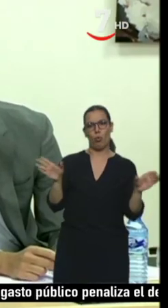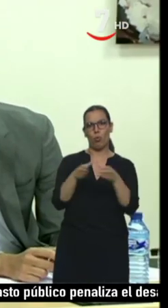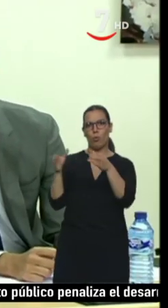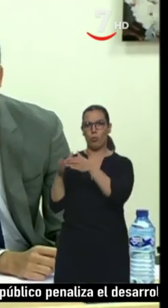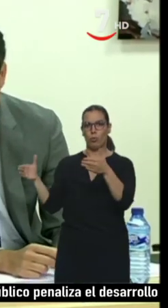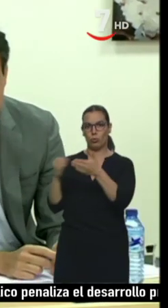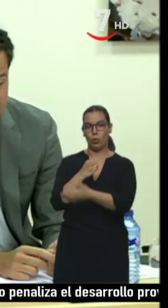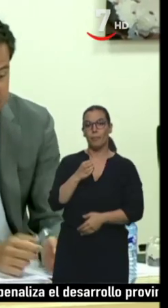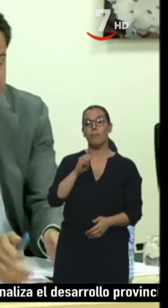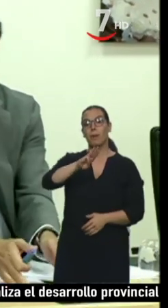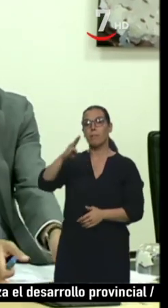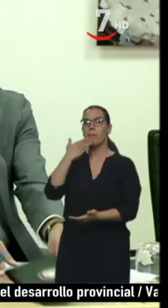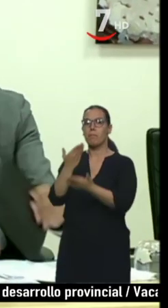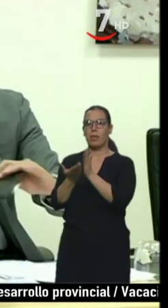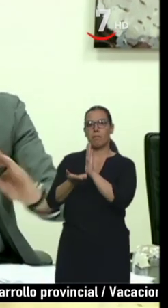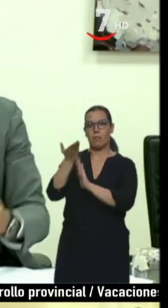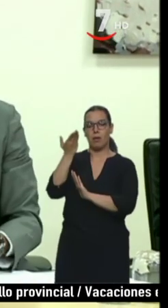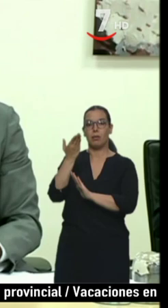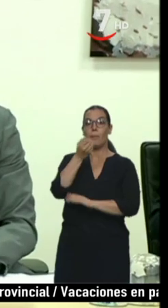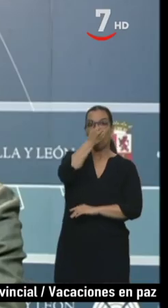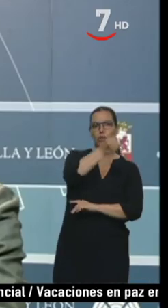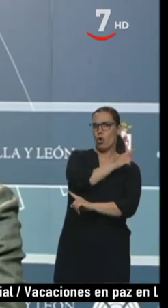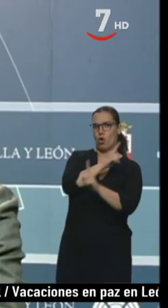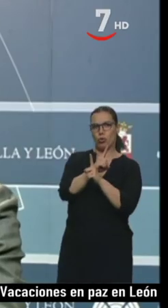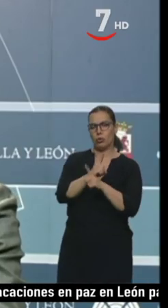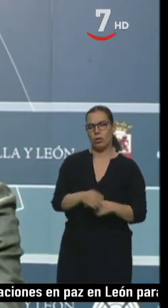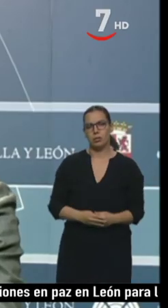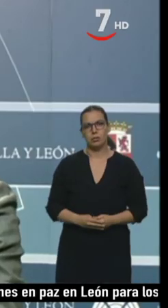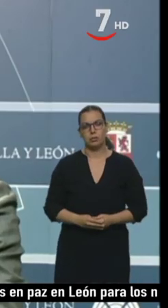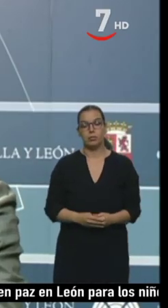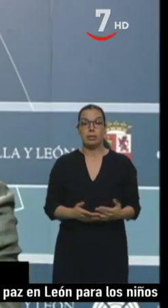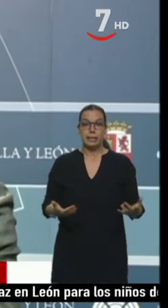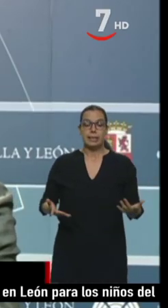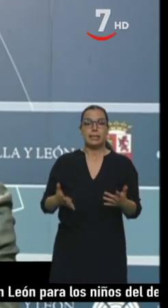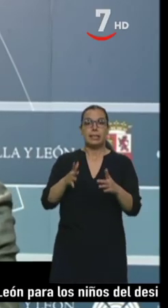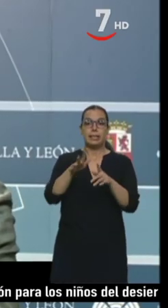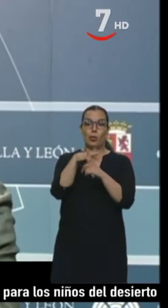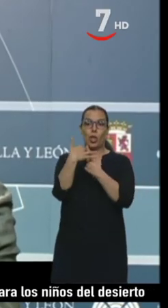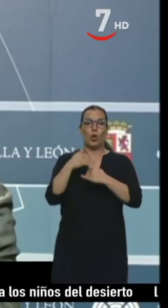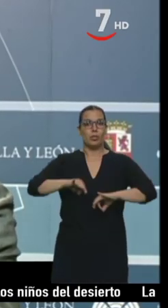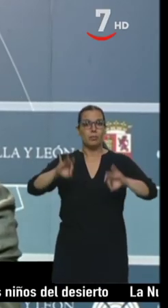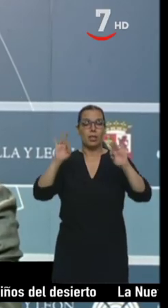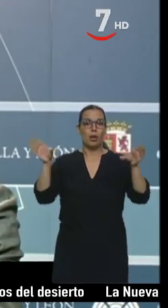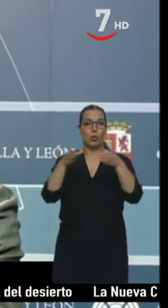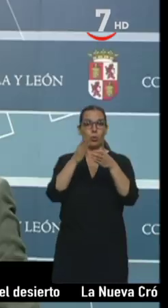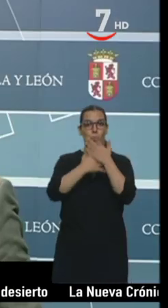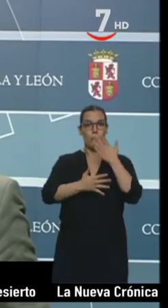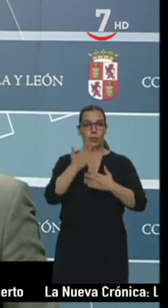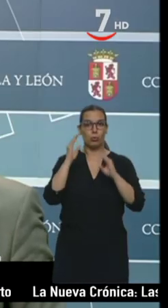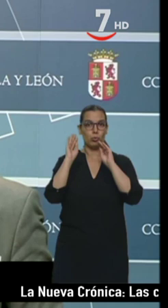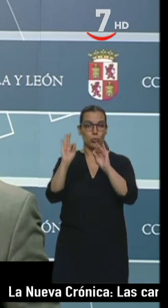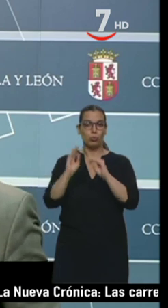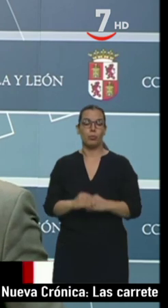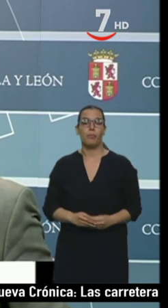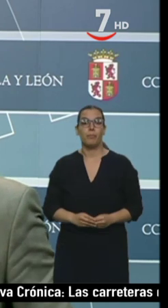La subida la ha pedido el PP con el voto en contra del PSOE. Dada esta situación particular que tiene el grupo mixto. Que además